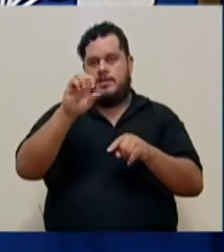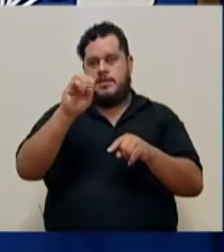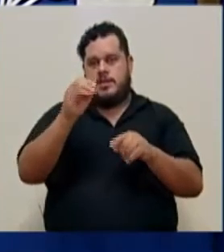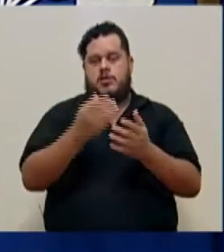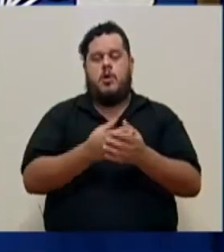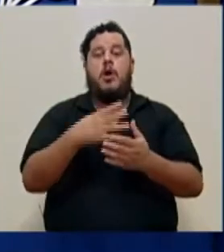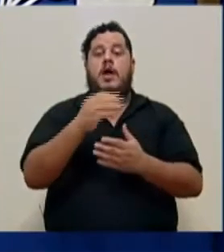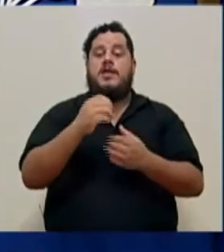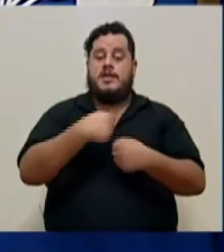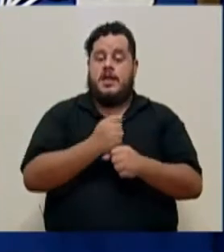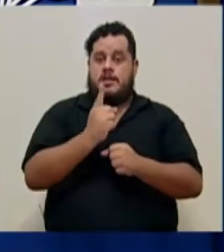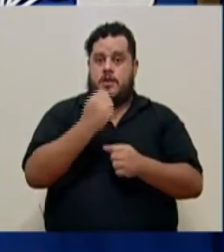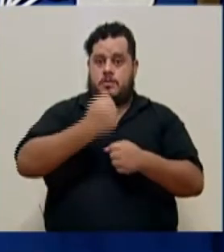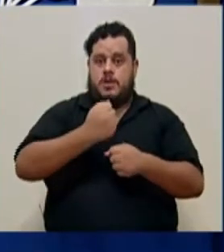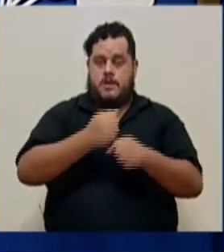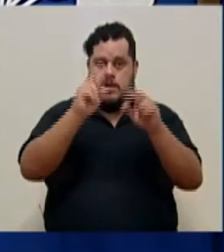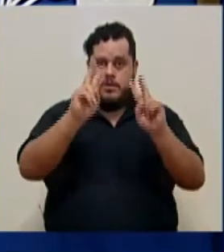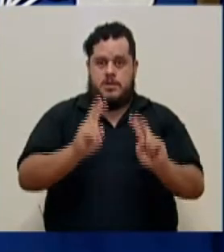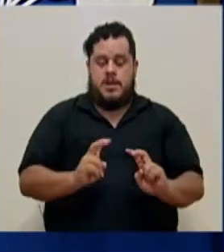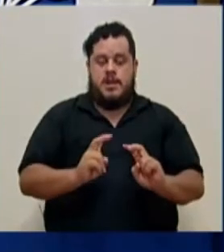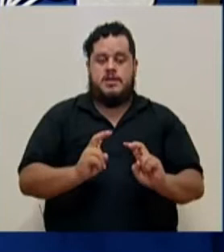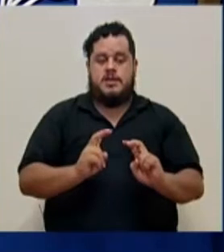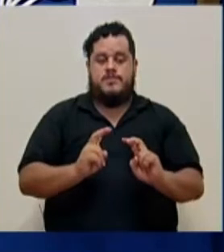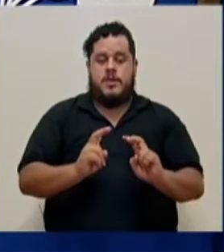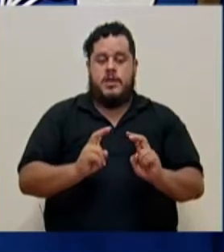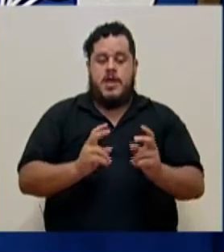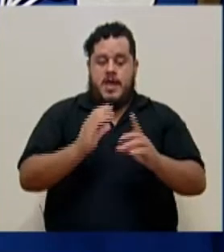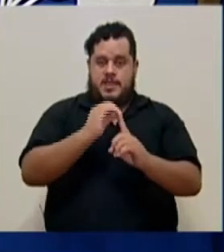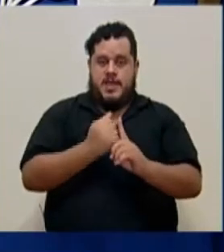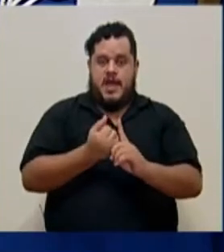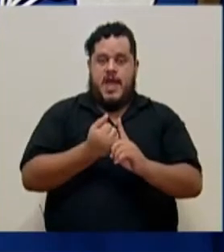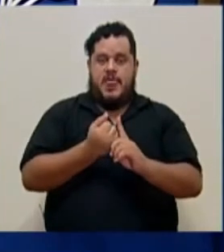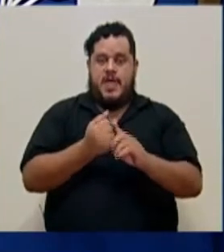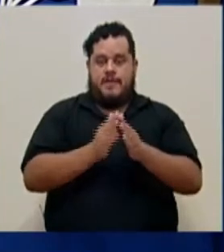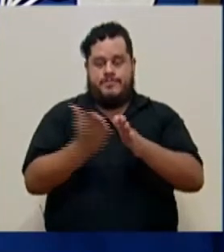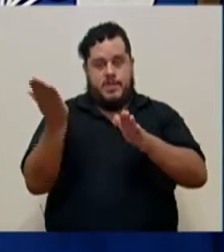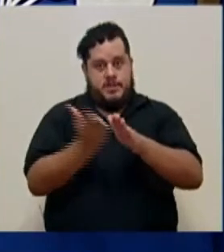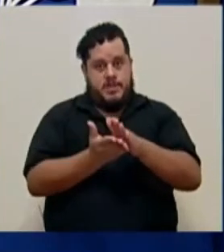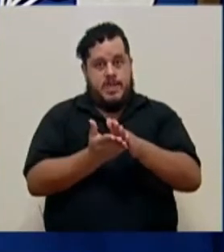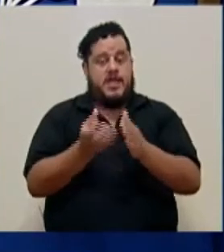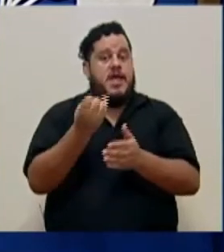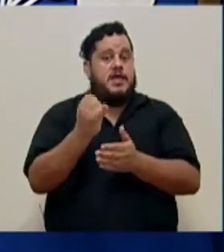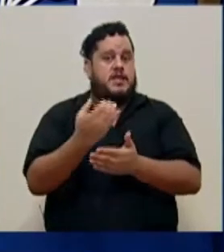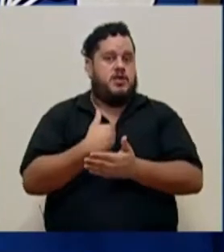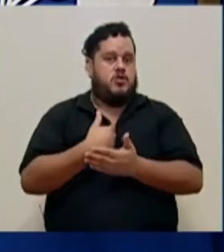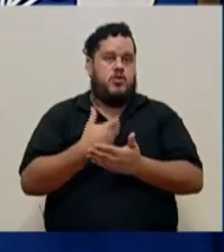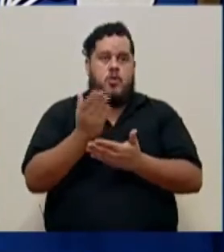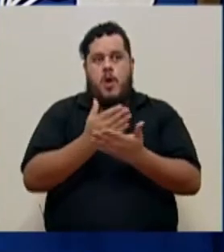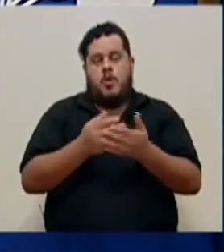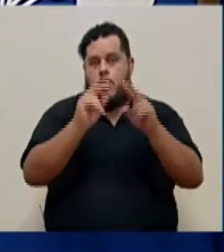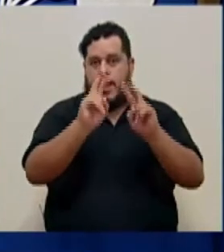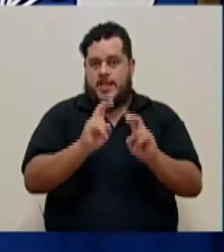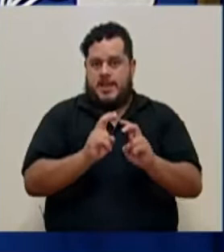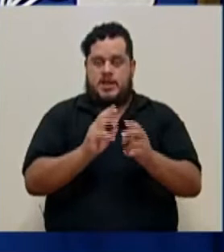se hace un trabajo de análisis de cada expediente. Si hubo eventualmente un